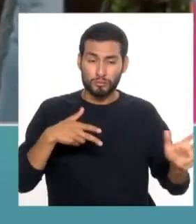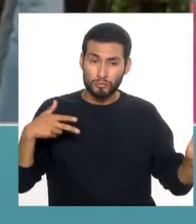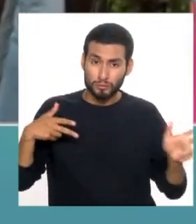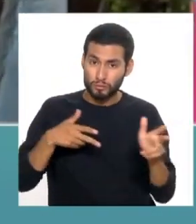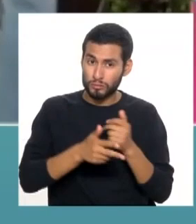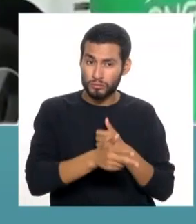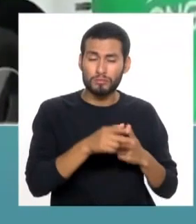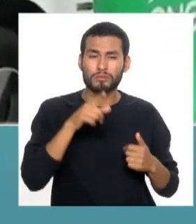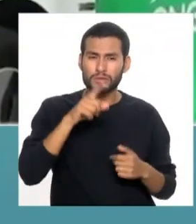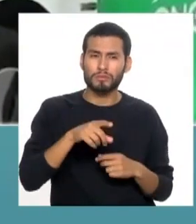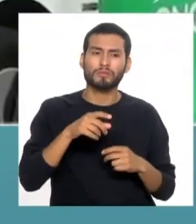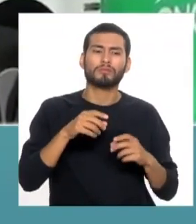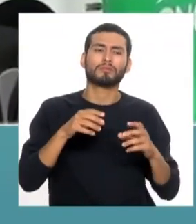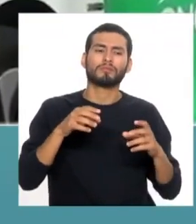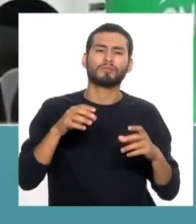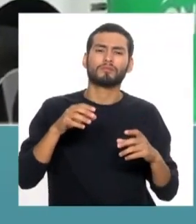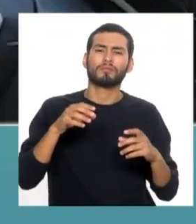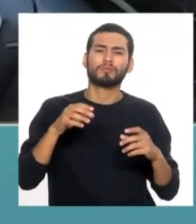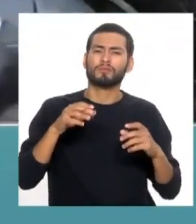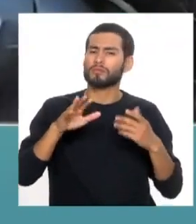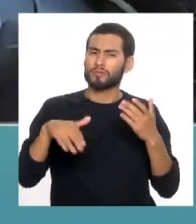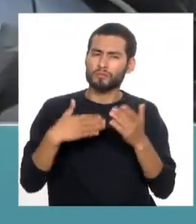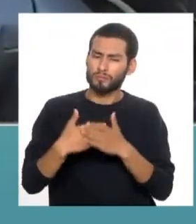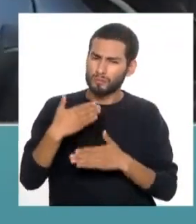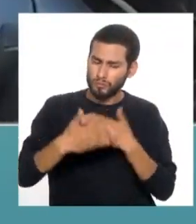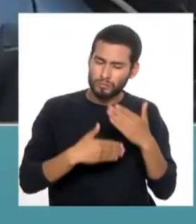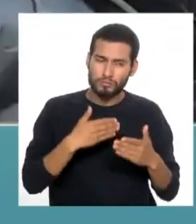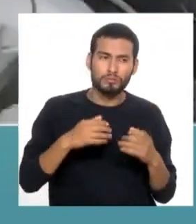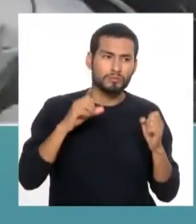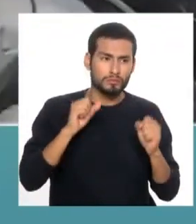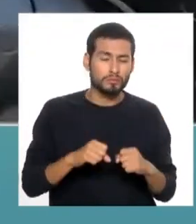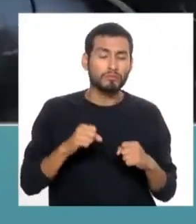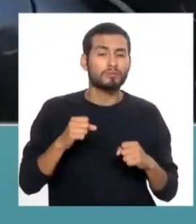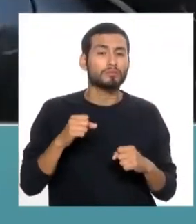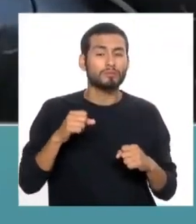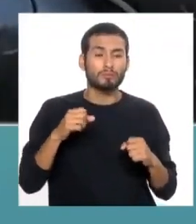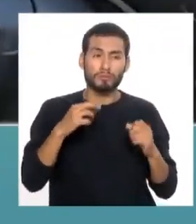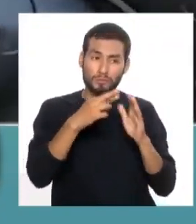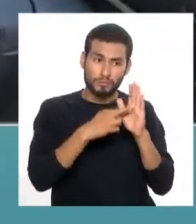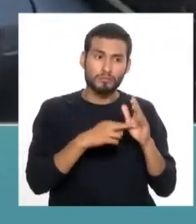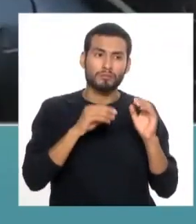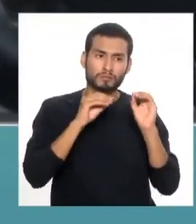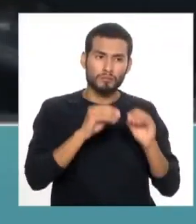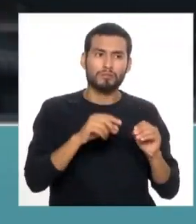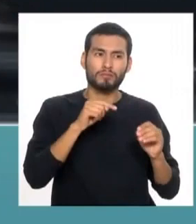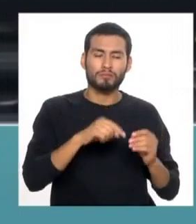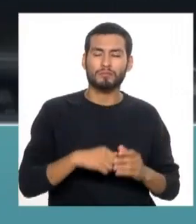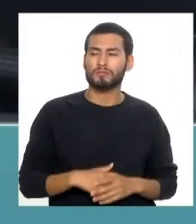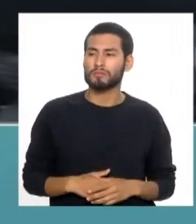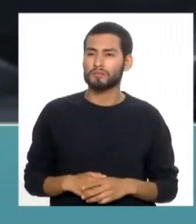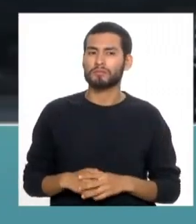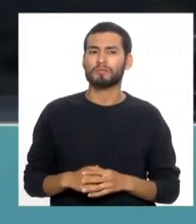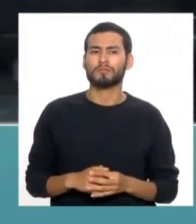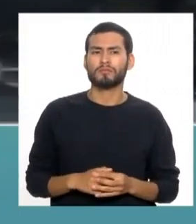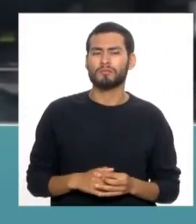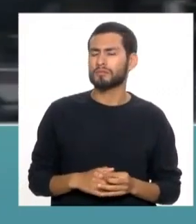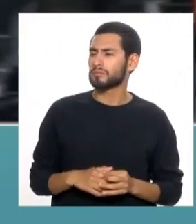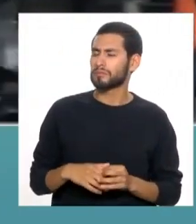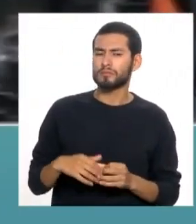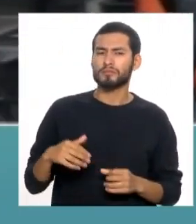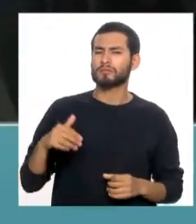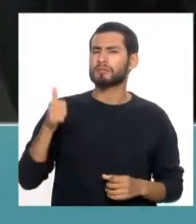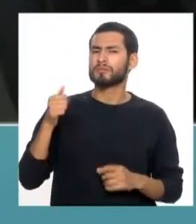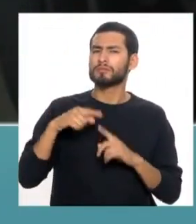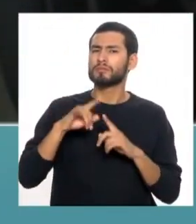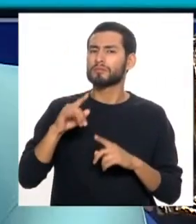a ser corredores, que tengan todo un proceso integral para, dentro de las cláusulas, incorporar justamente la electricidad. ¿Y quién lidera esto? La ATU.